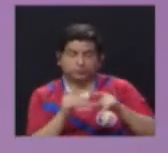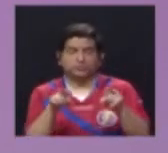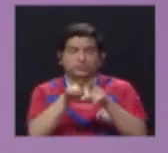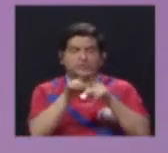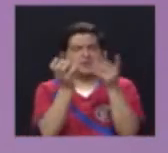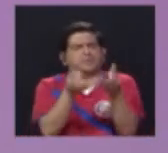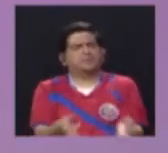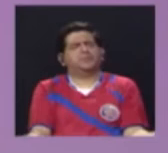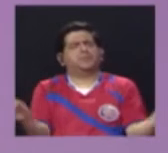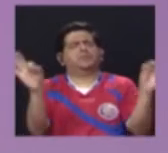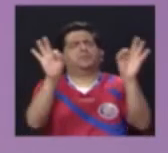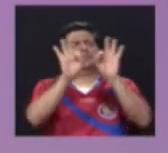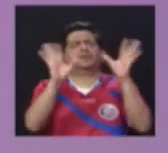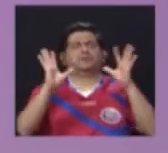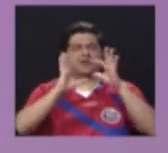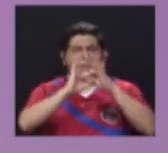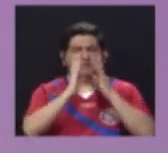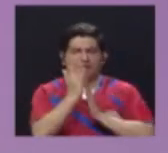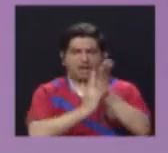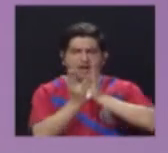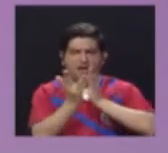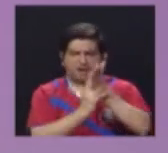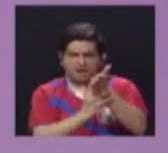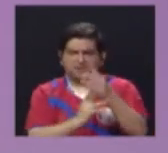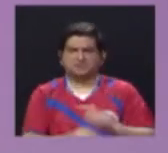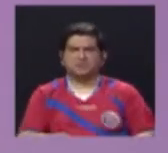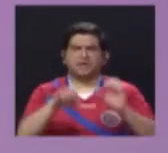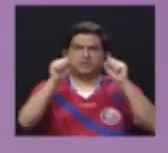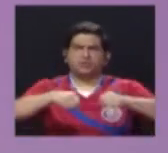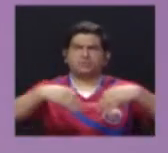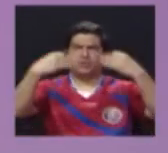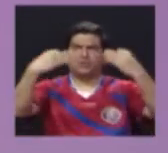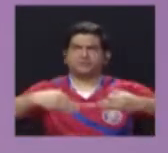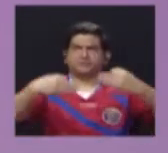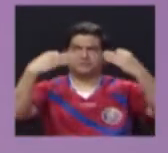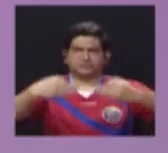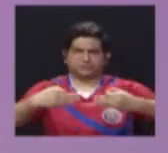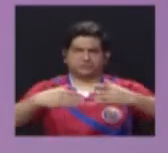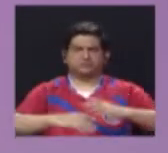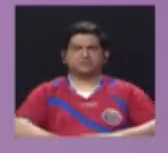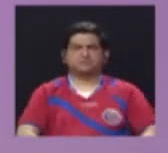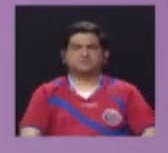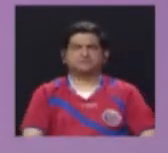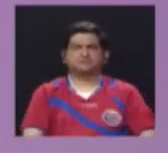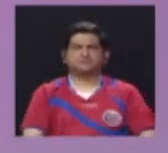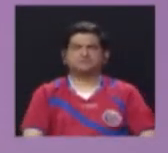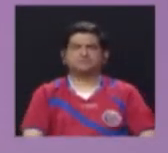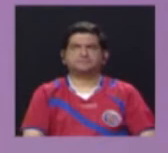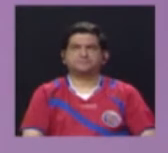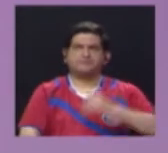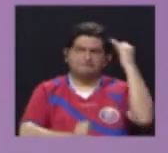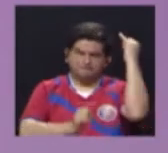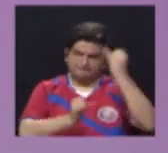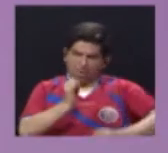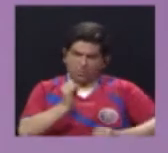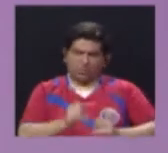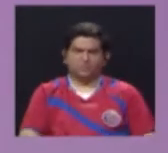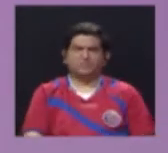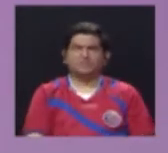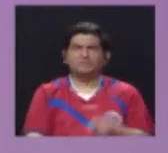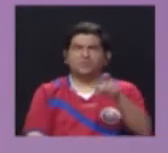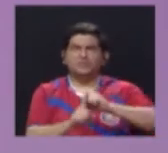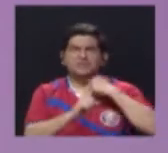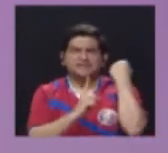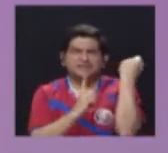estratégico que tiene que ver con el acceso a la toma de decisiones finalmente en esto